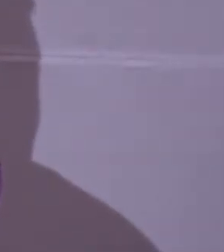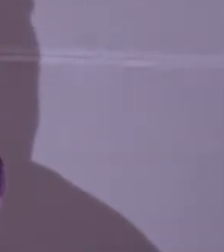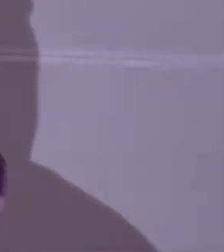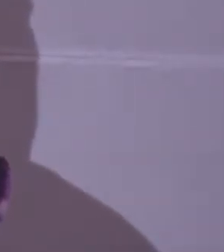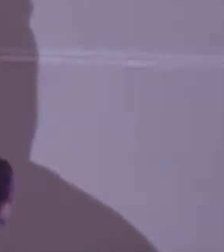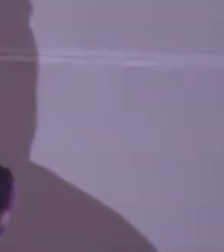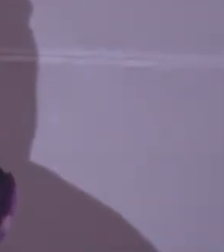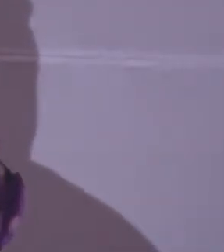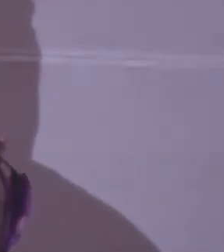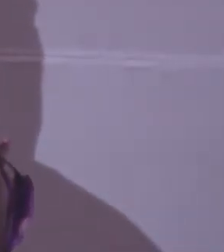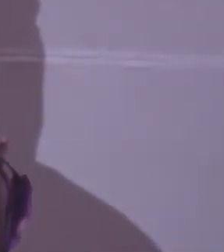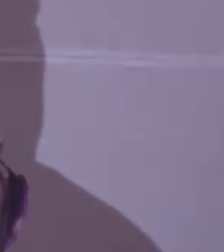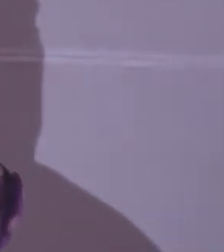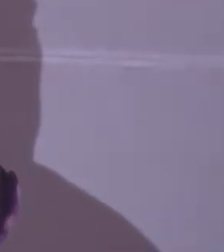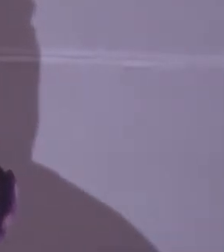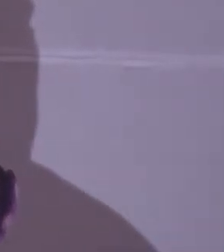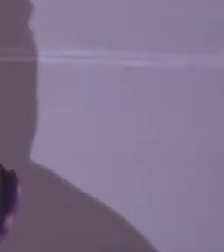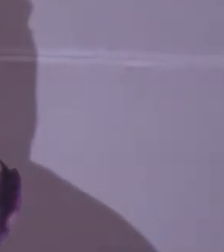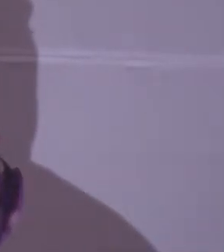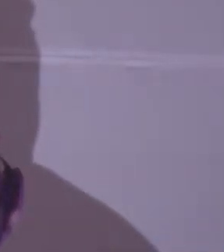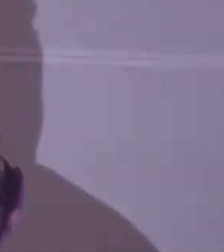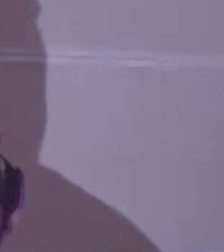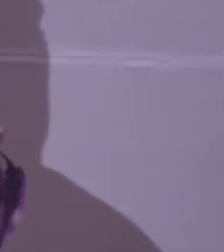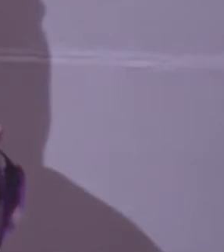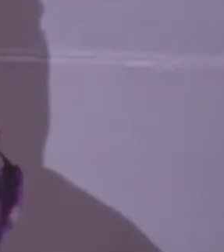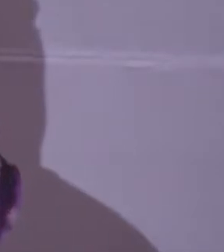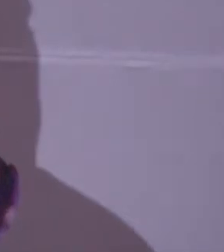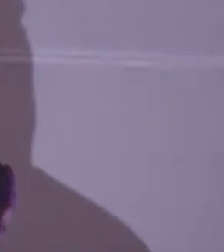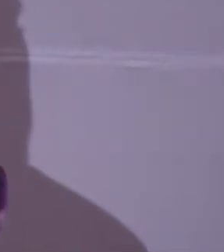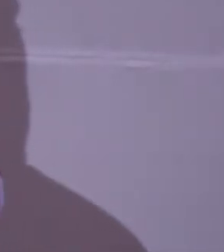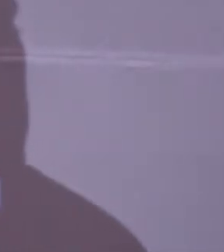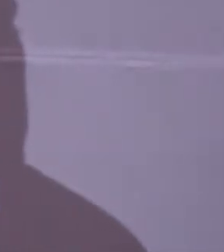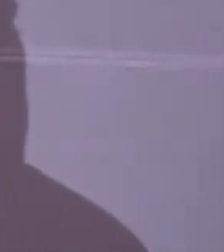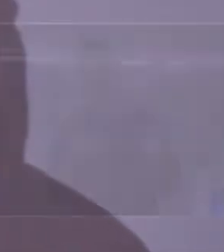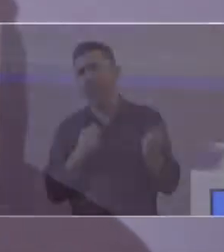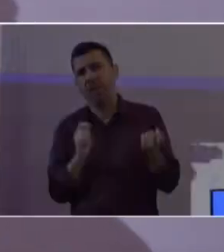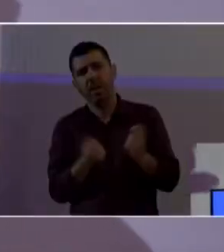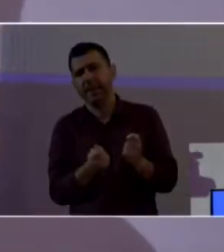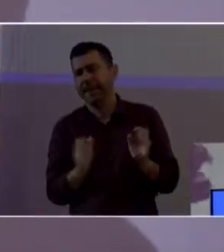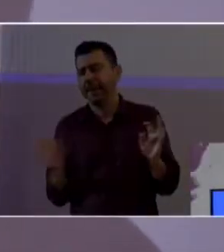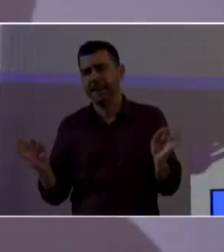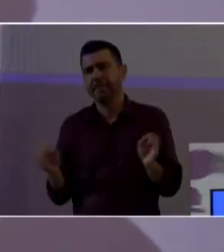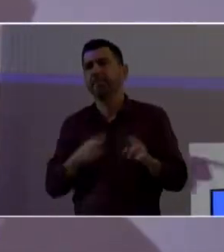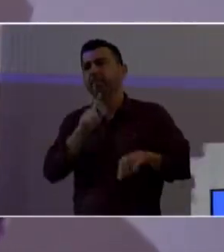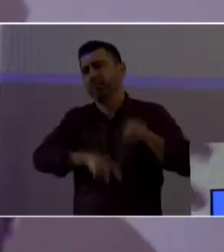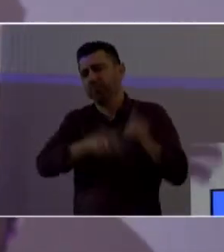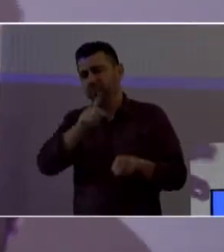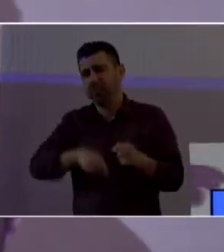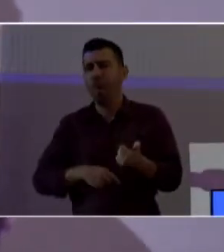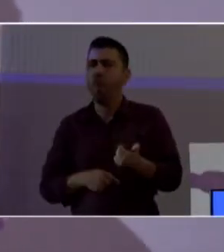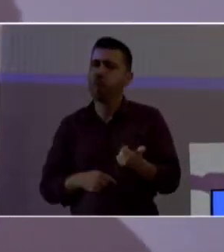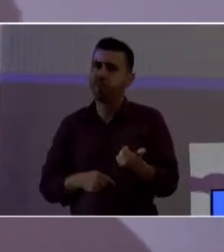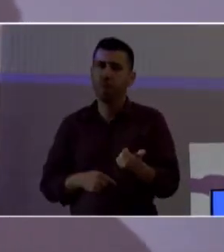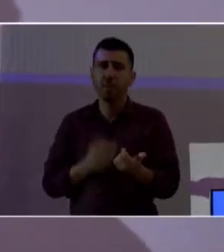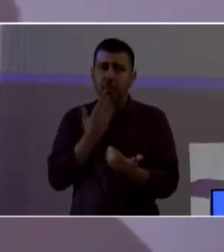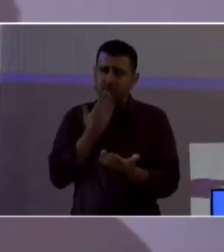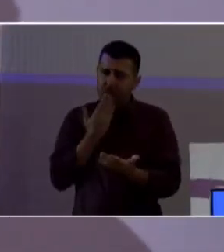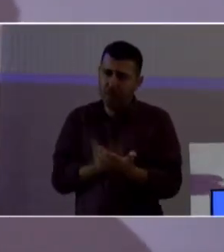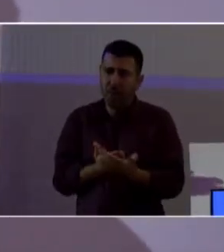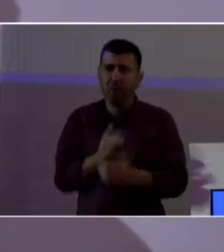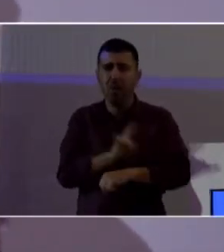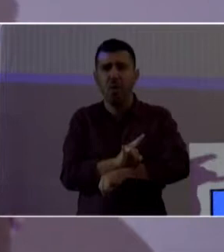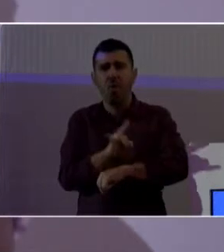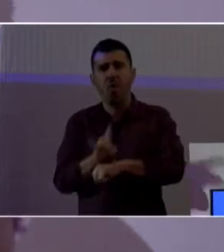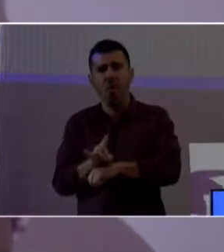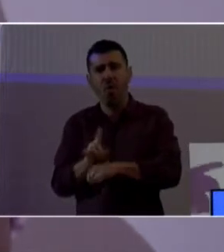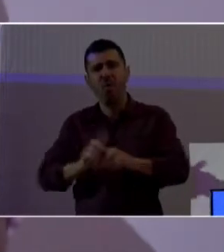que no han tenido esa oportunidad. Quiero agradecerle a la doctora Lida Sofía Padilla, mi coordinadora,